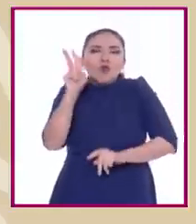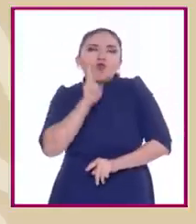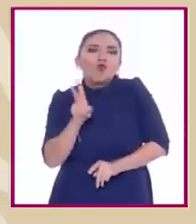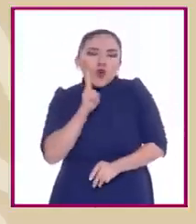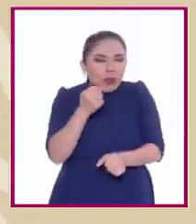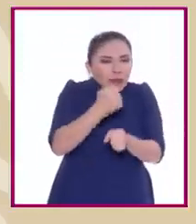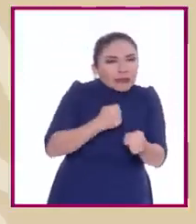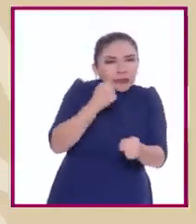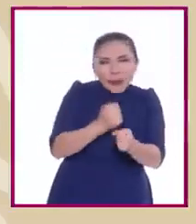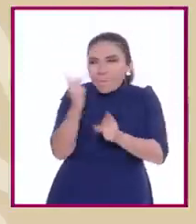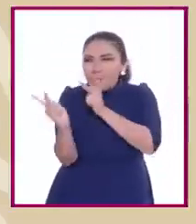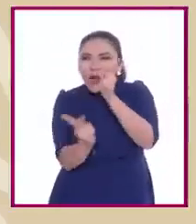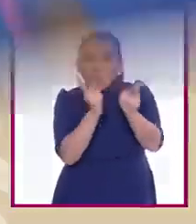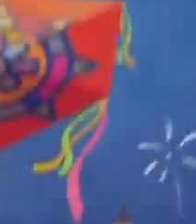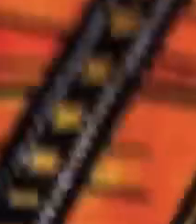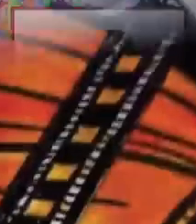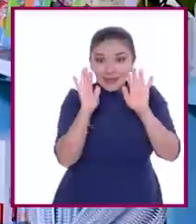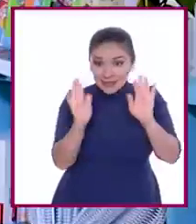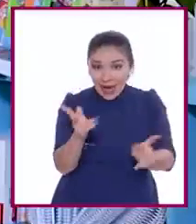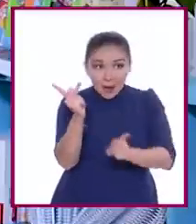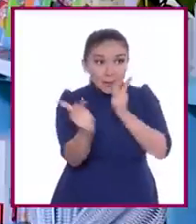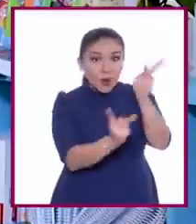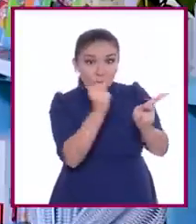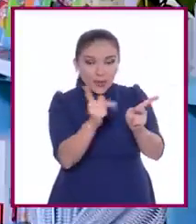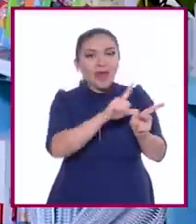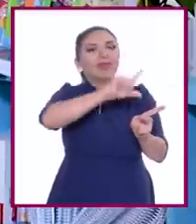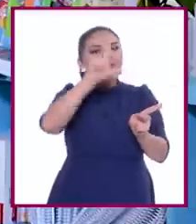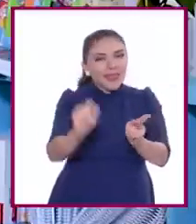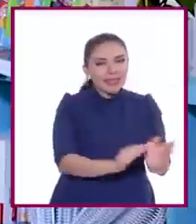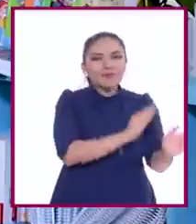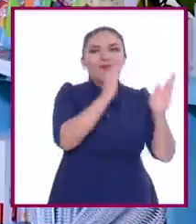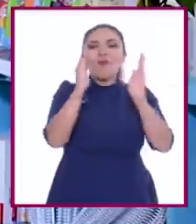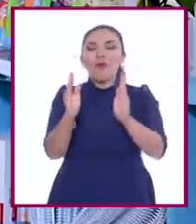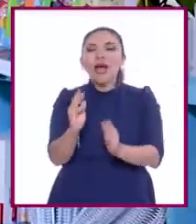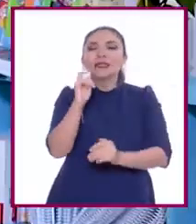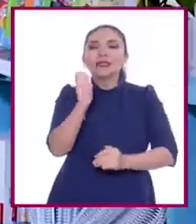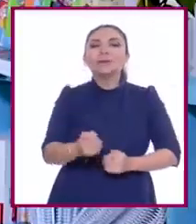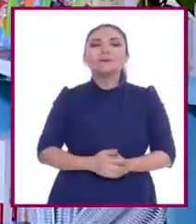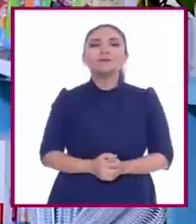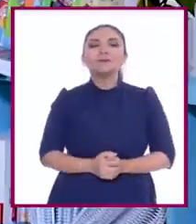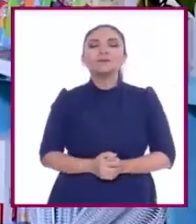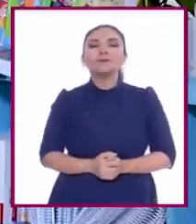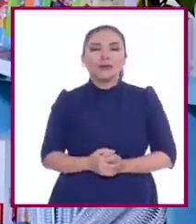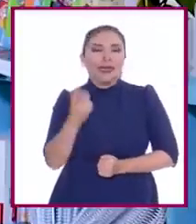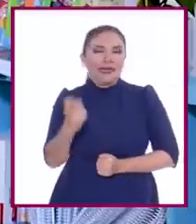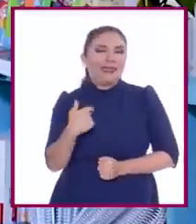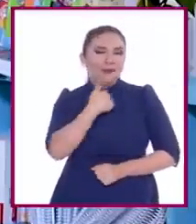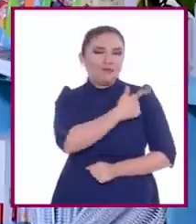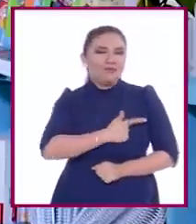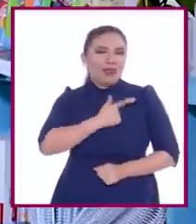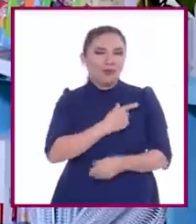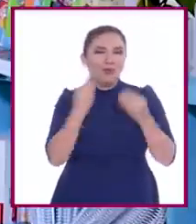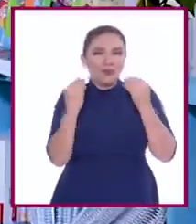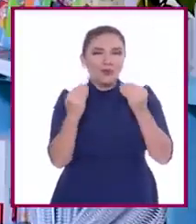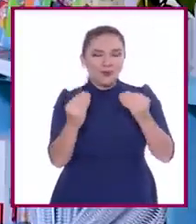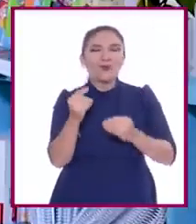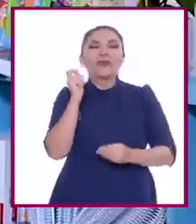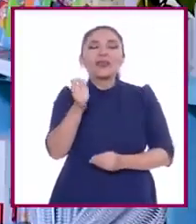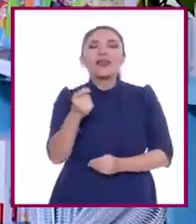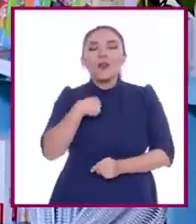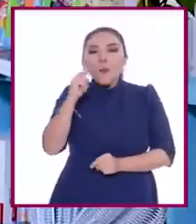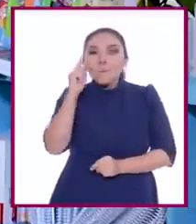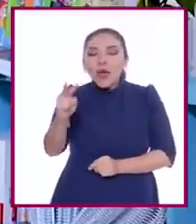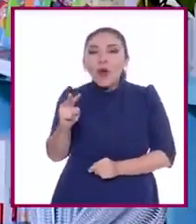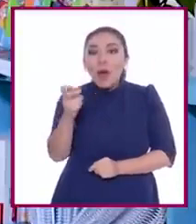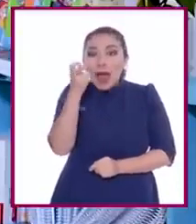indagan. Bueno, ya indagaron. Ahora, en la siguiente parte esta parte a mí me gusta mucho porque